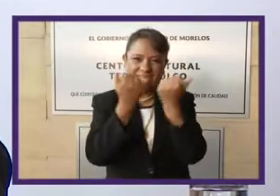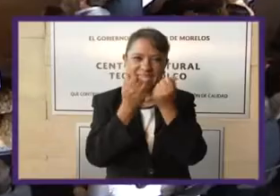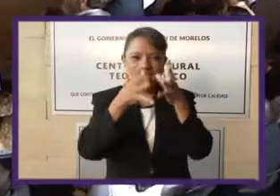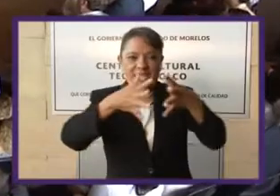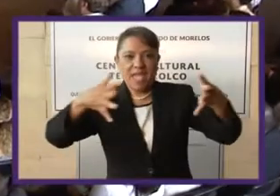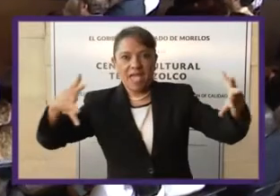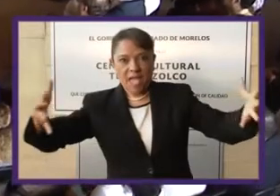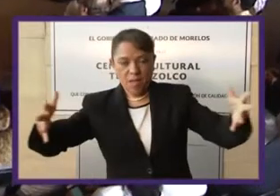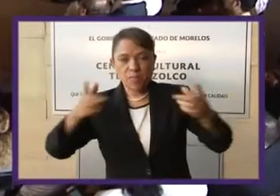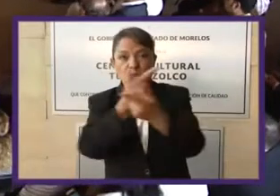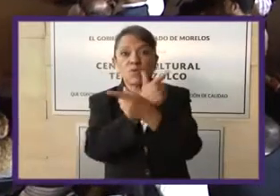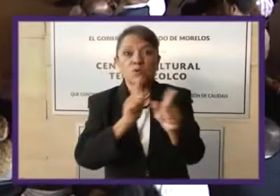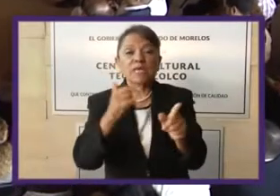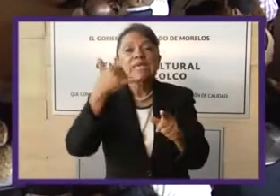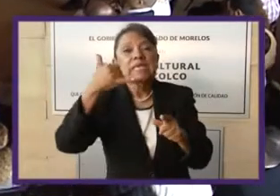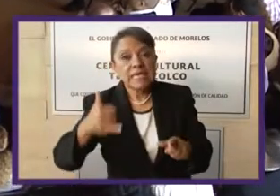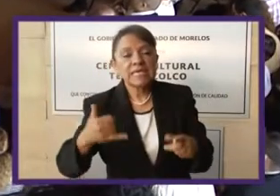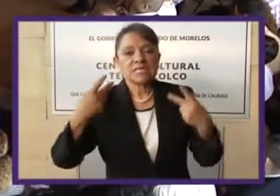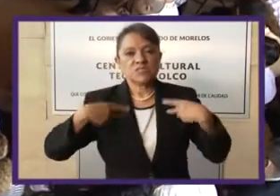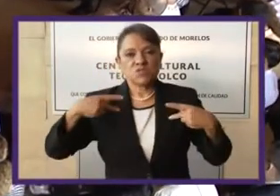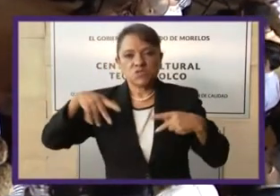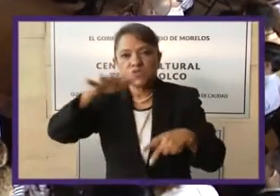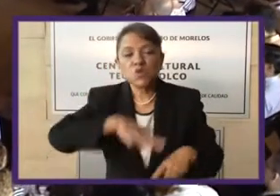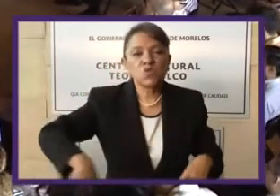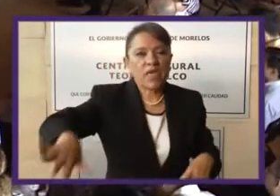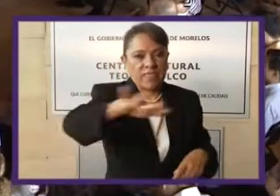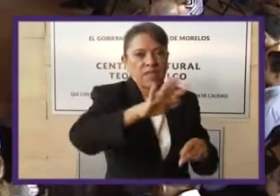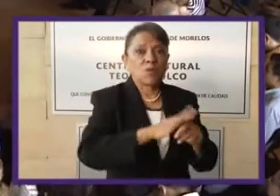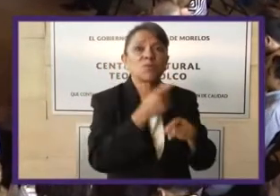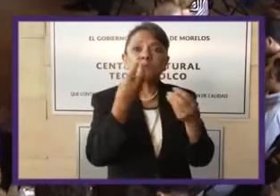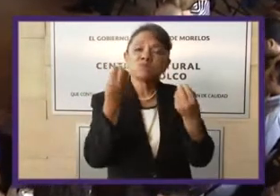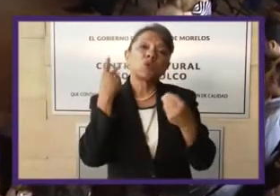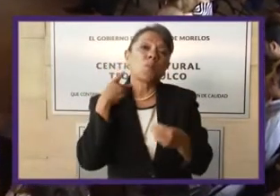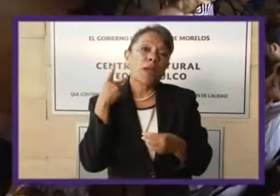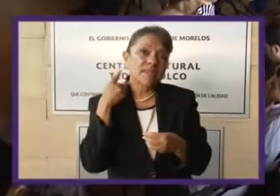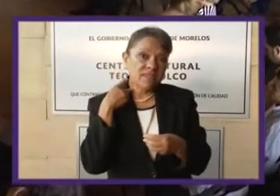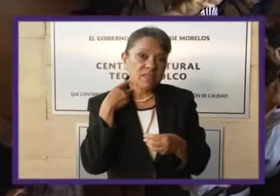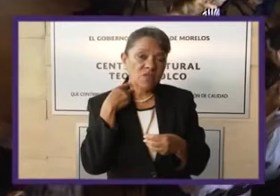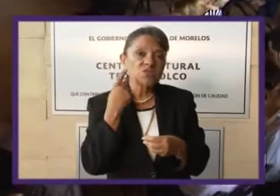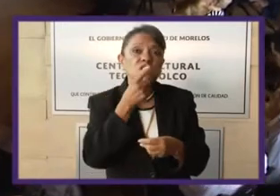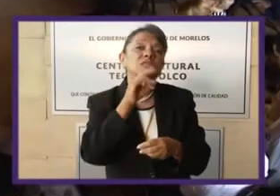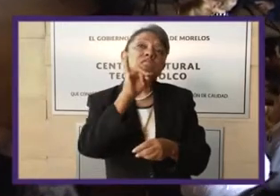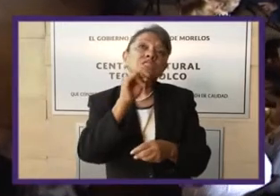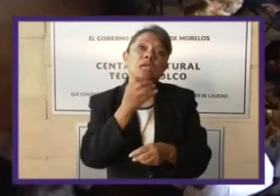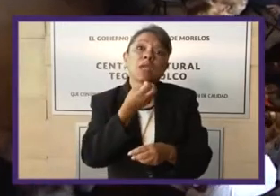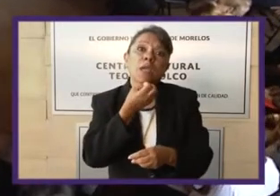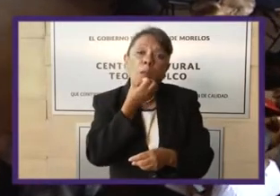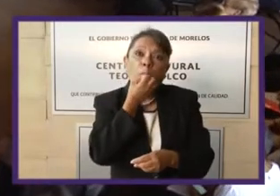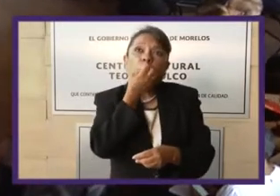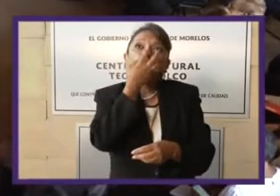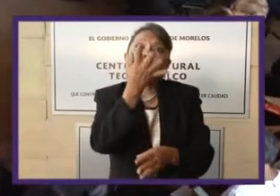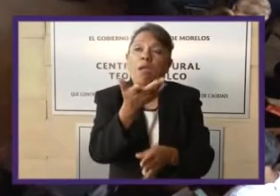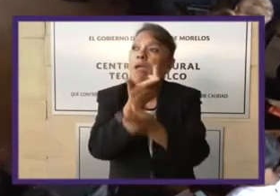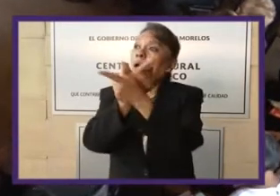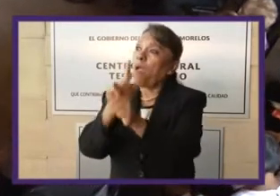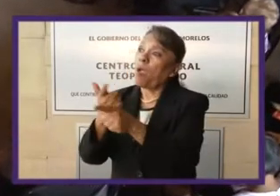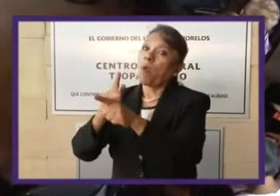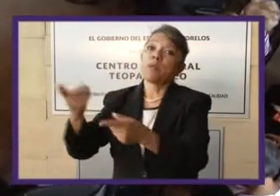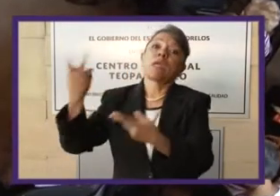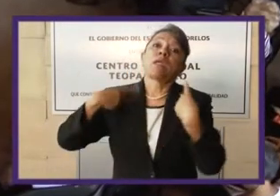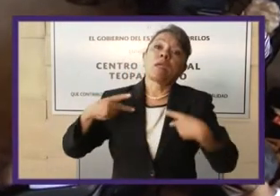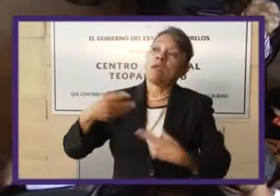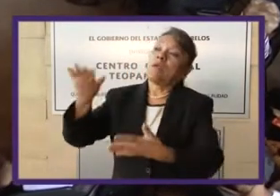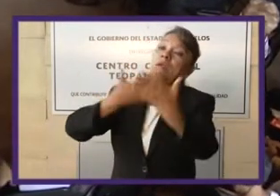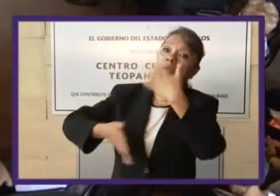que hay elecciones, los partidos políticos se llenan la boca diciendo que hay que abrirse a los ciudadanos, que hay que devolverle el poder a